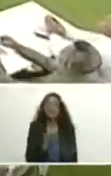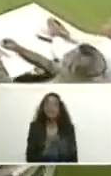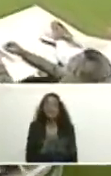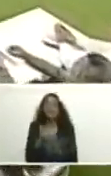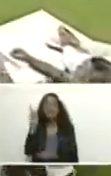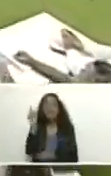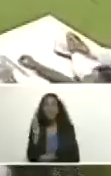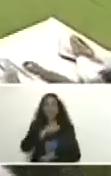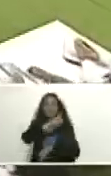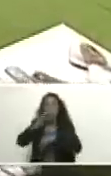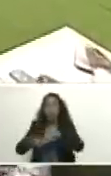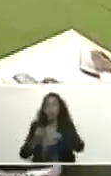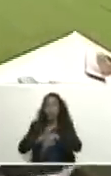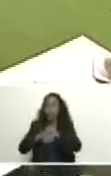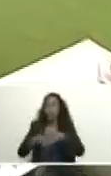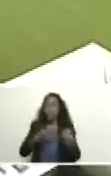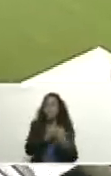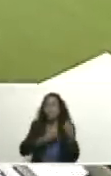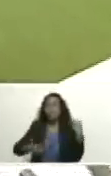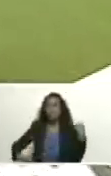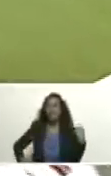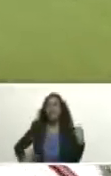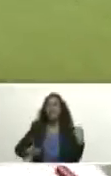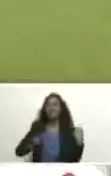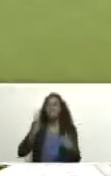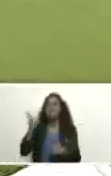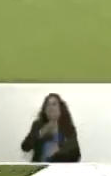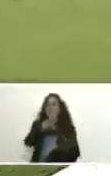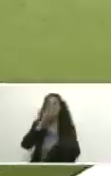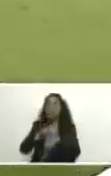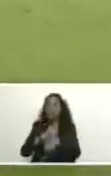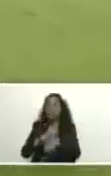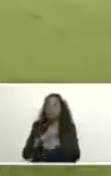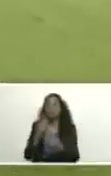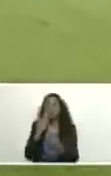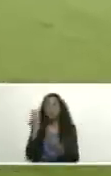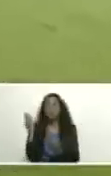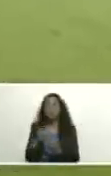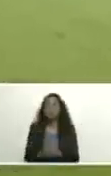diputado Jorge Rodríguez, presidente de la Asamblea Nacional.